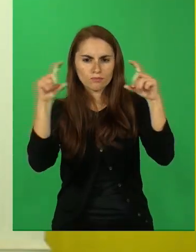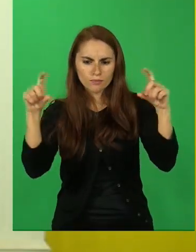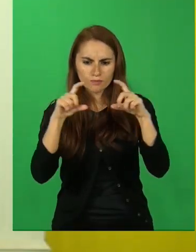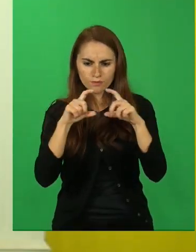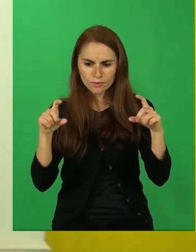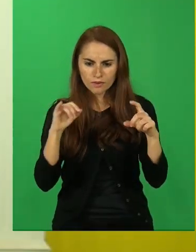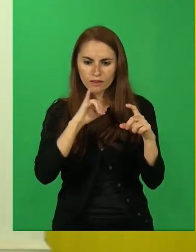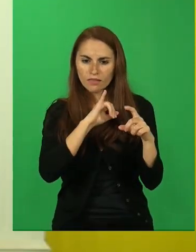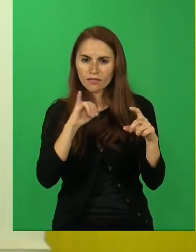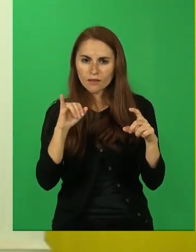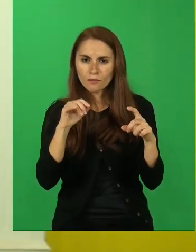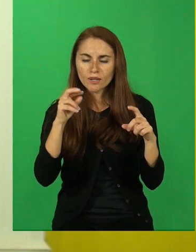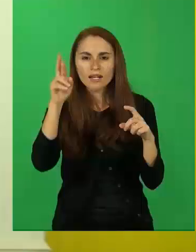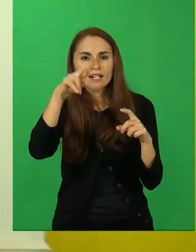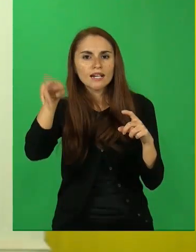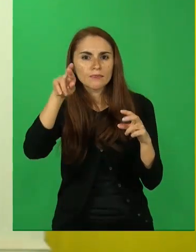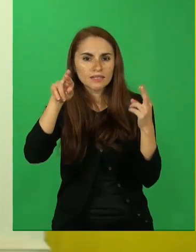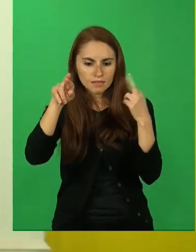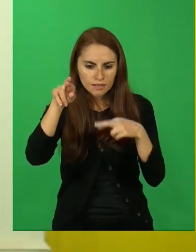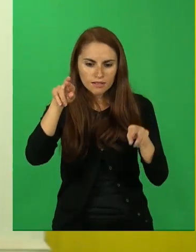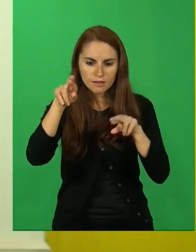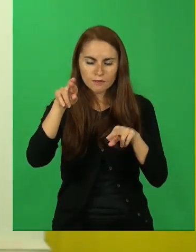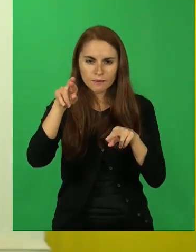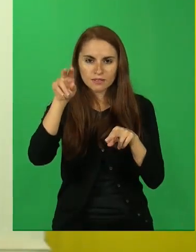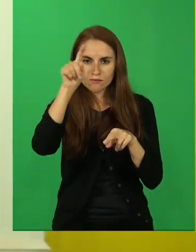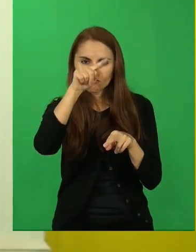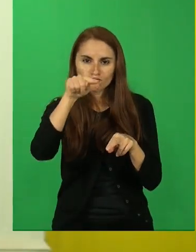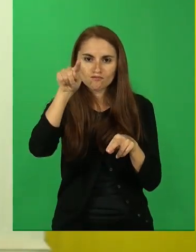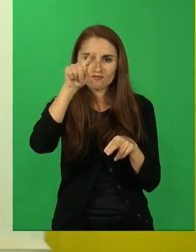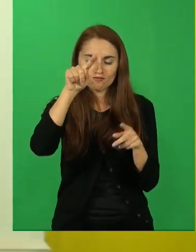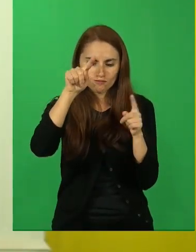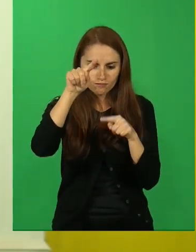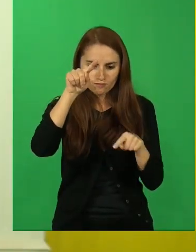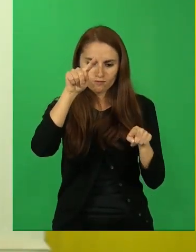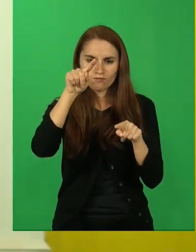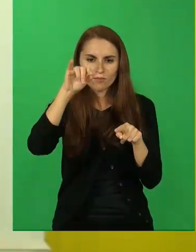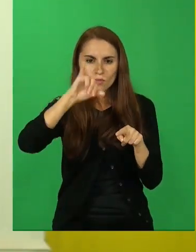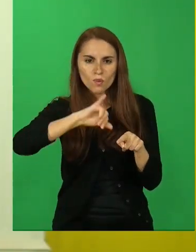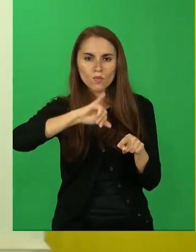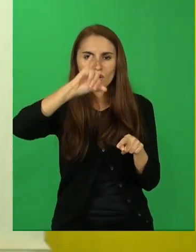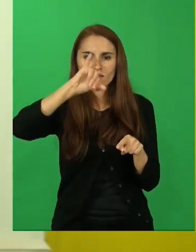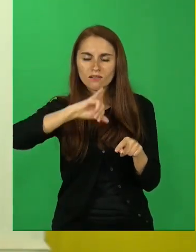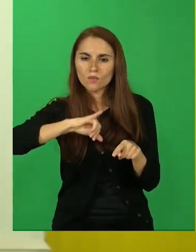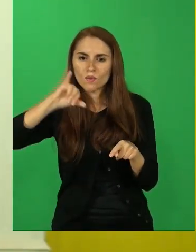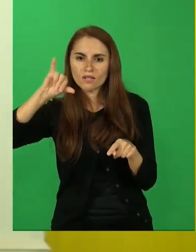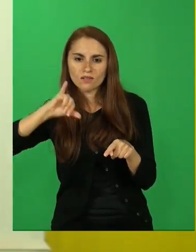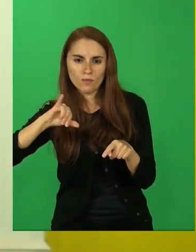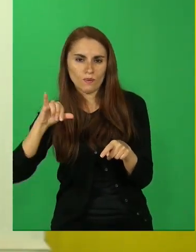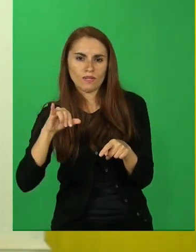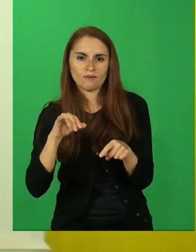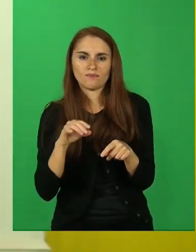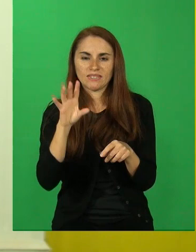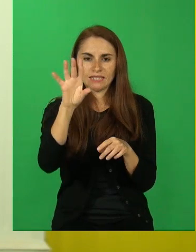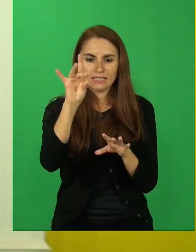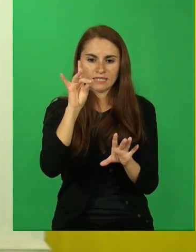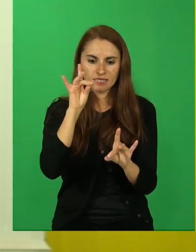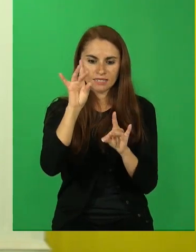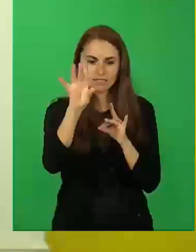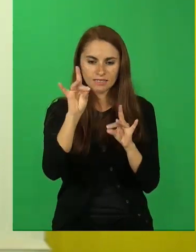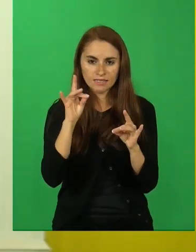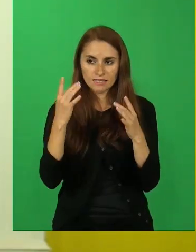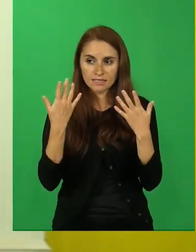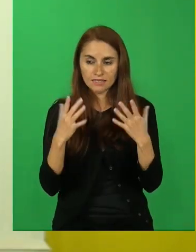es decir, todos esos números que se repiten tanto en el primer como el segundo conjunto de múltiplos. Ya